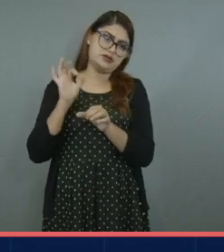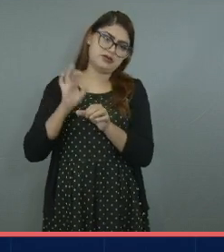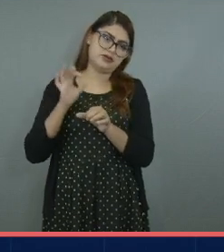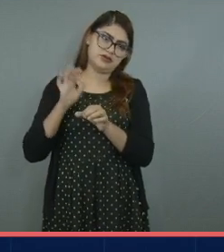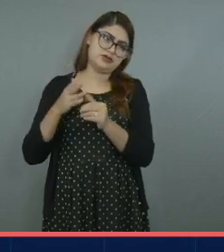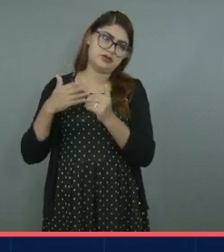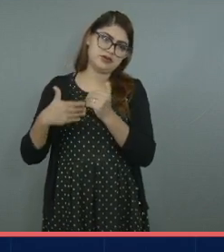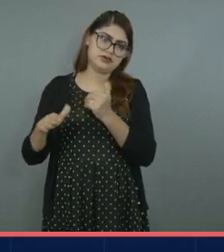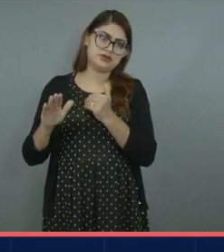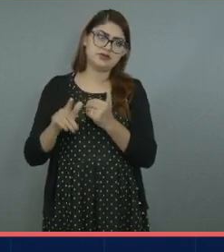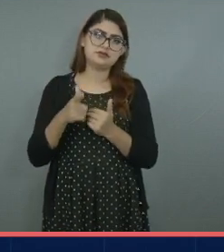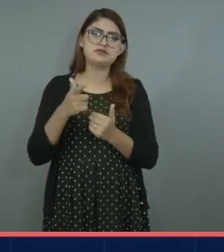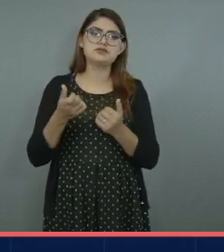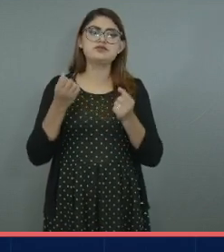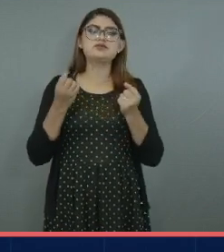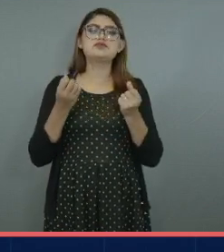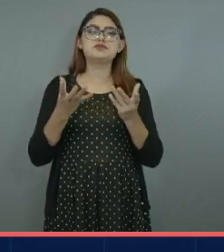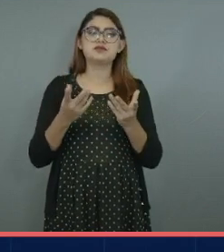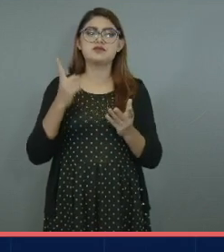si no me equivoco, de